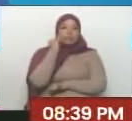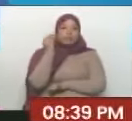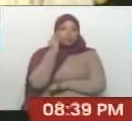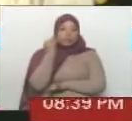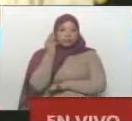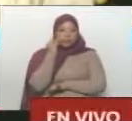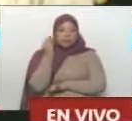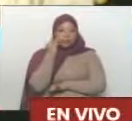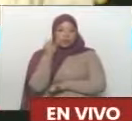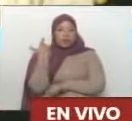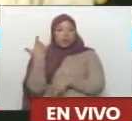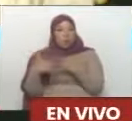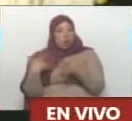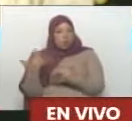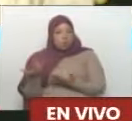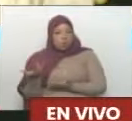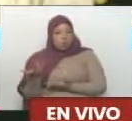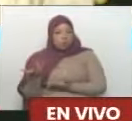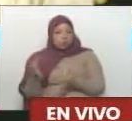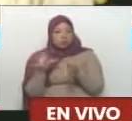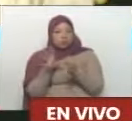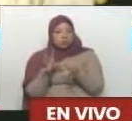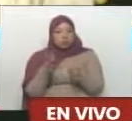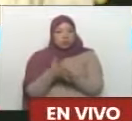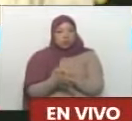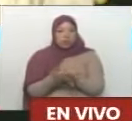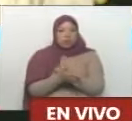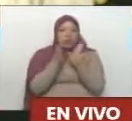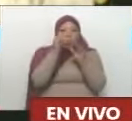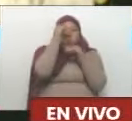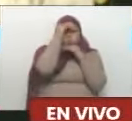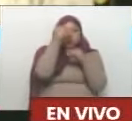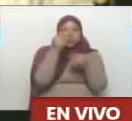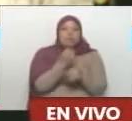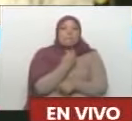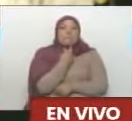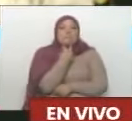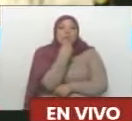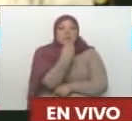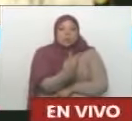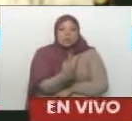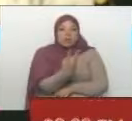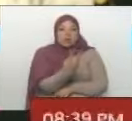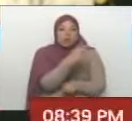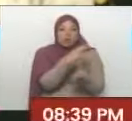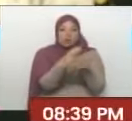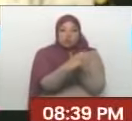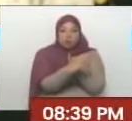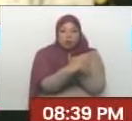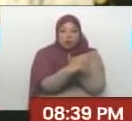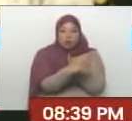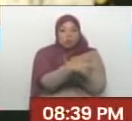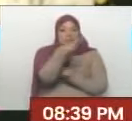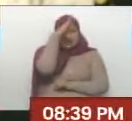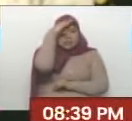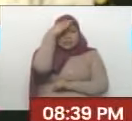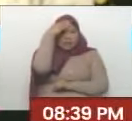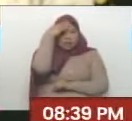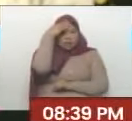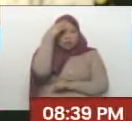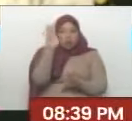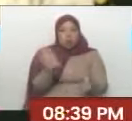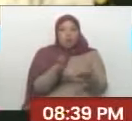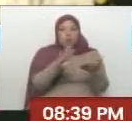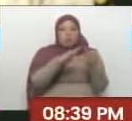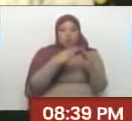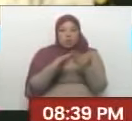sido así. Cuéntamelo. Entretejiéndonos con los voceros y voceras en cultura, hemos organizado el cumpleaños